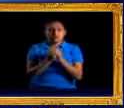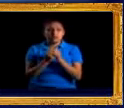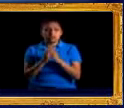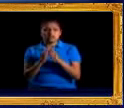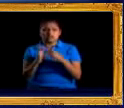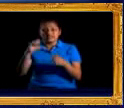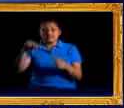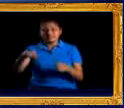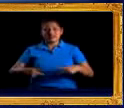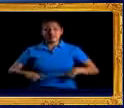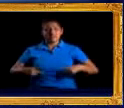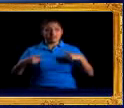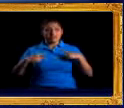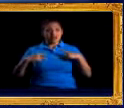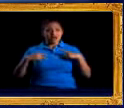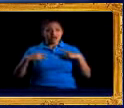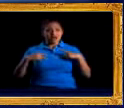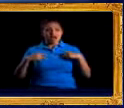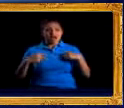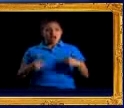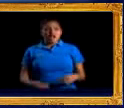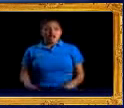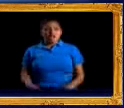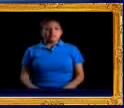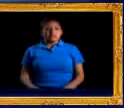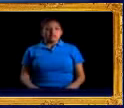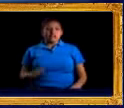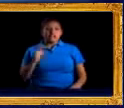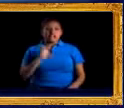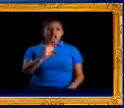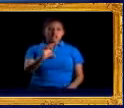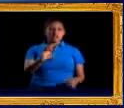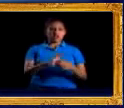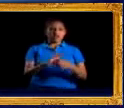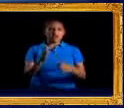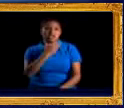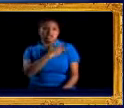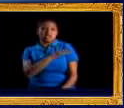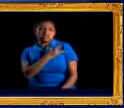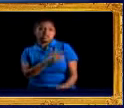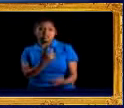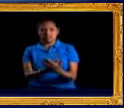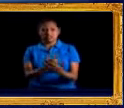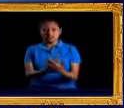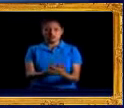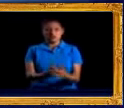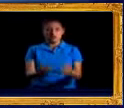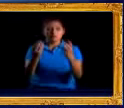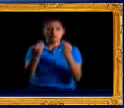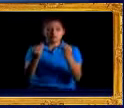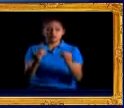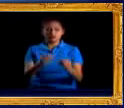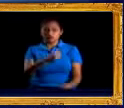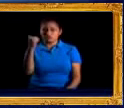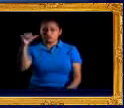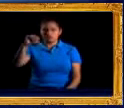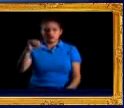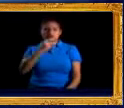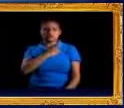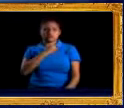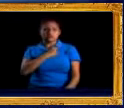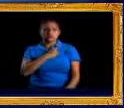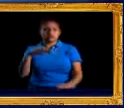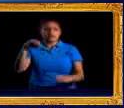el engaño de las riquezas y muchos otros malos deseos entran hasta ahogar la